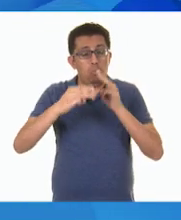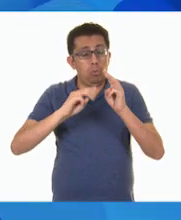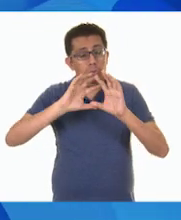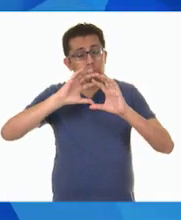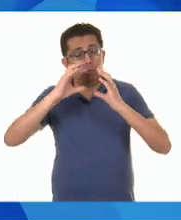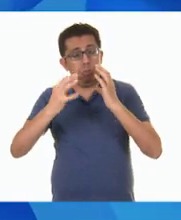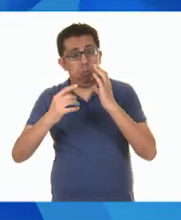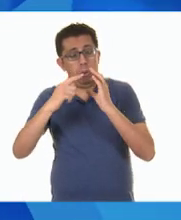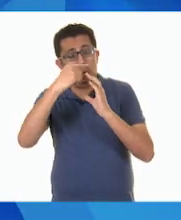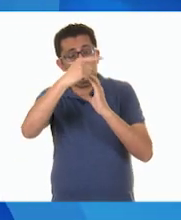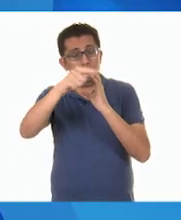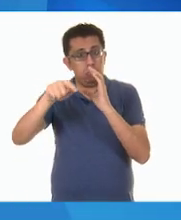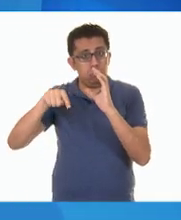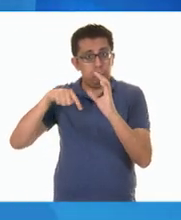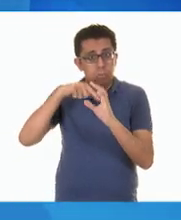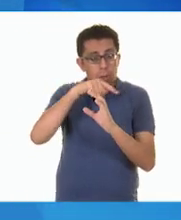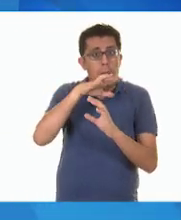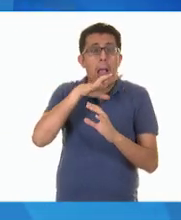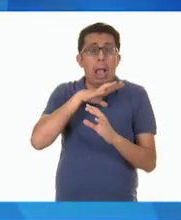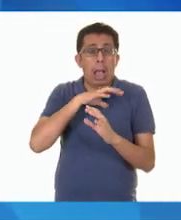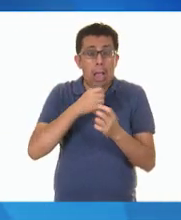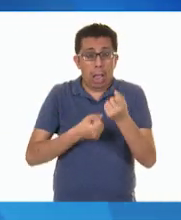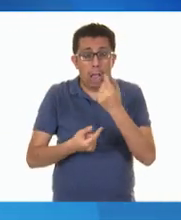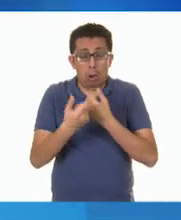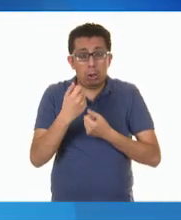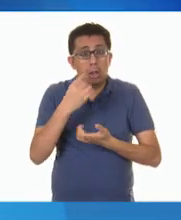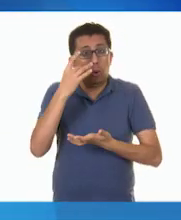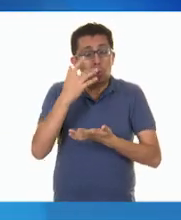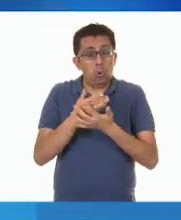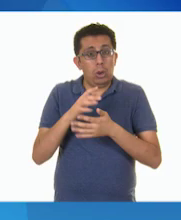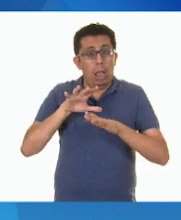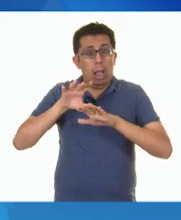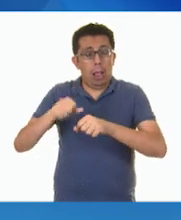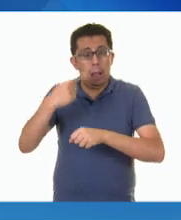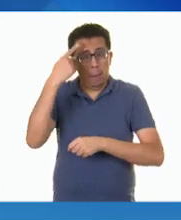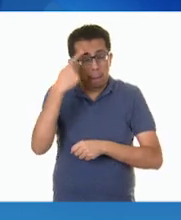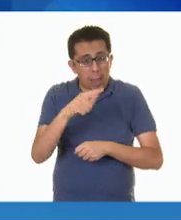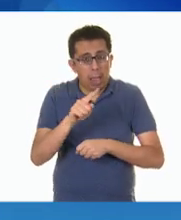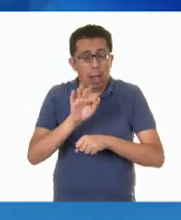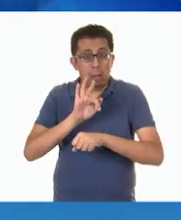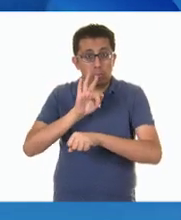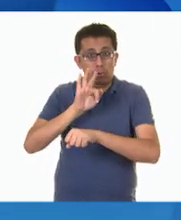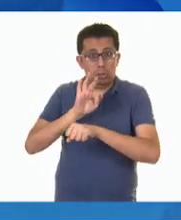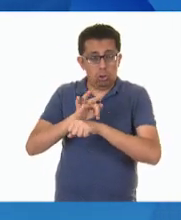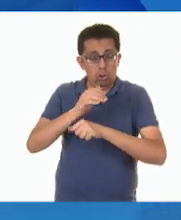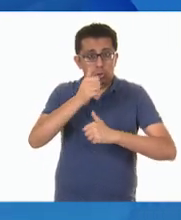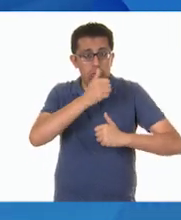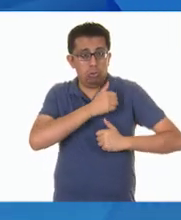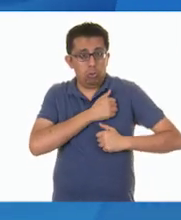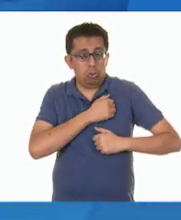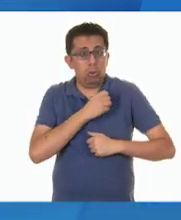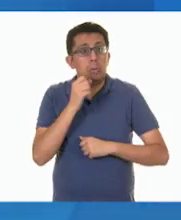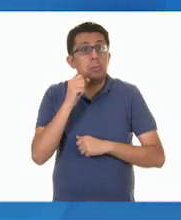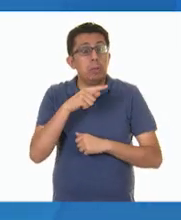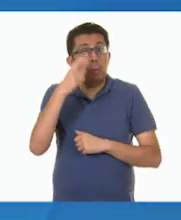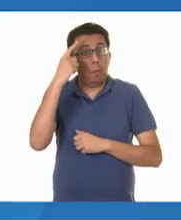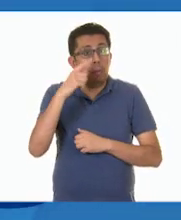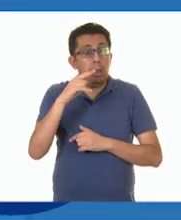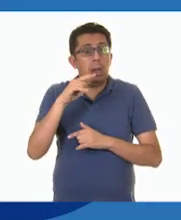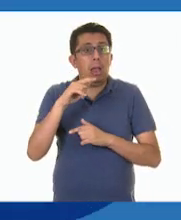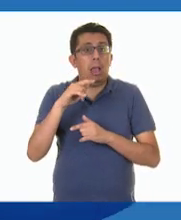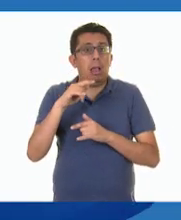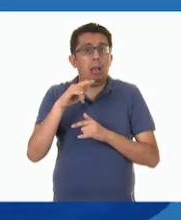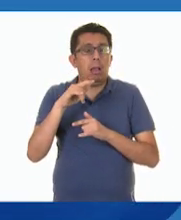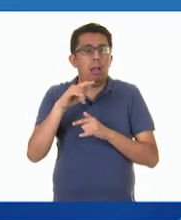a las fuerzas de seguridad y defensa, e incluso para las aerolíneas, como frecuencias secundarias para cuando cruzan